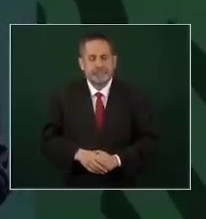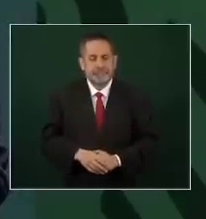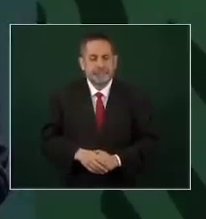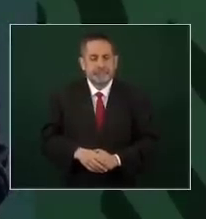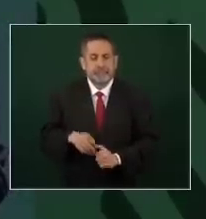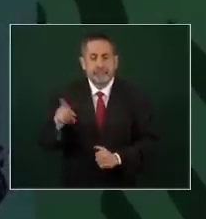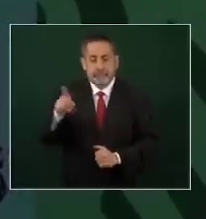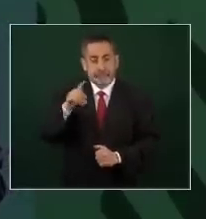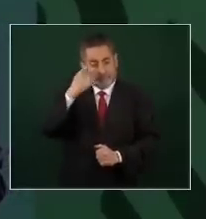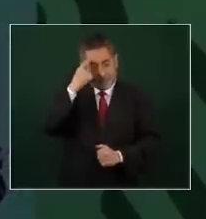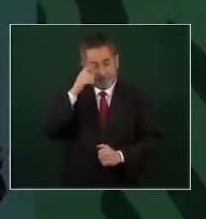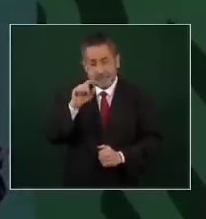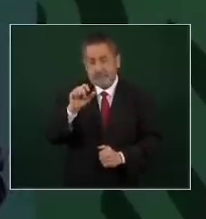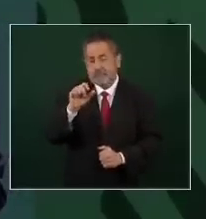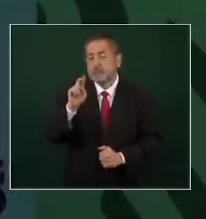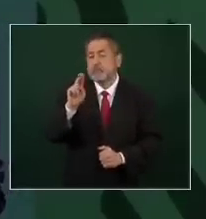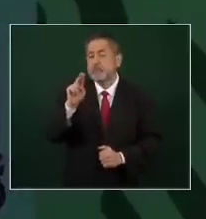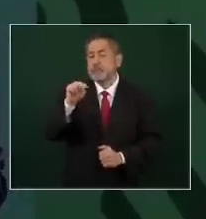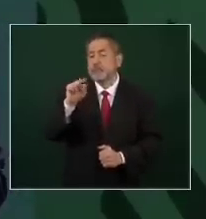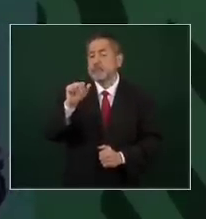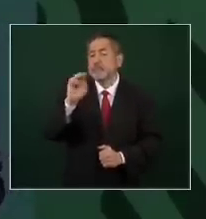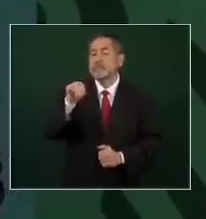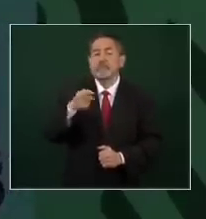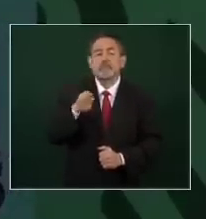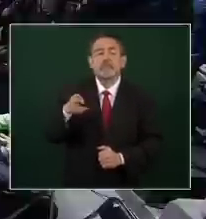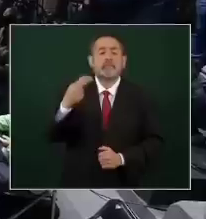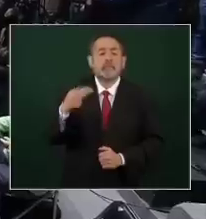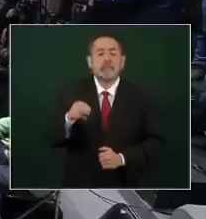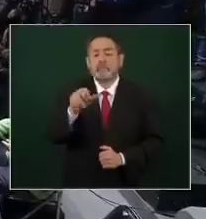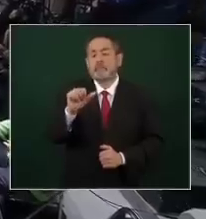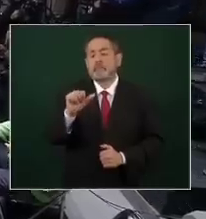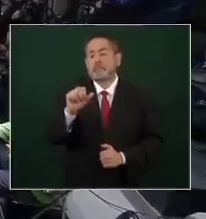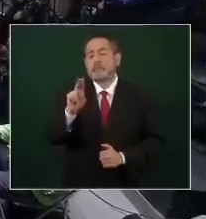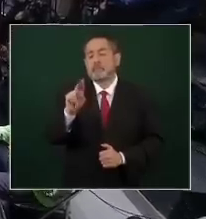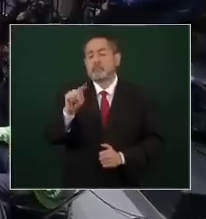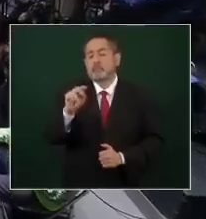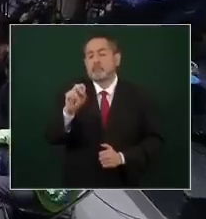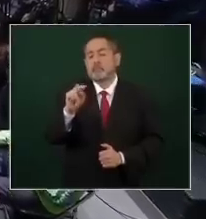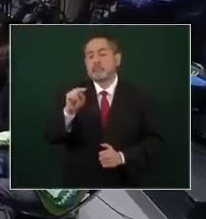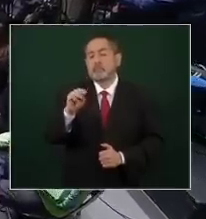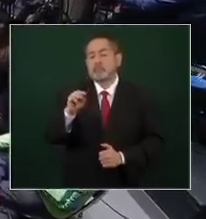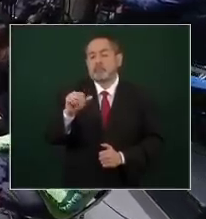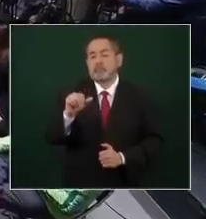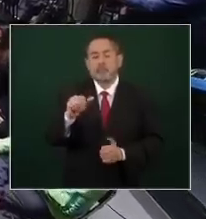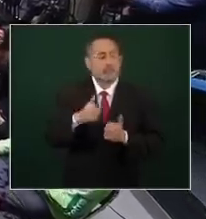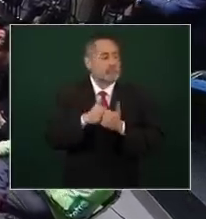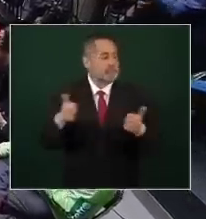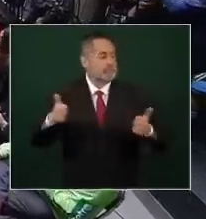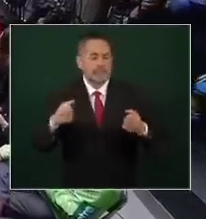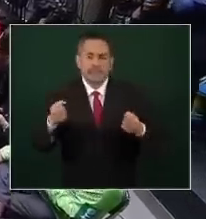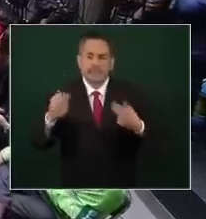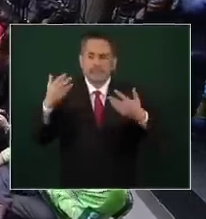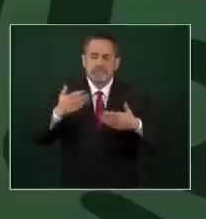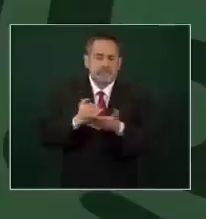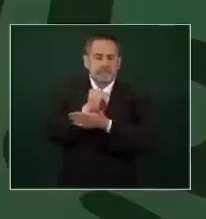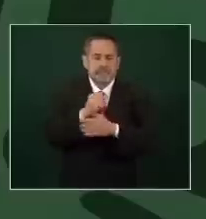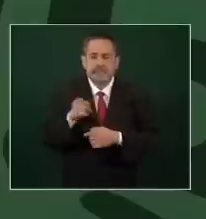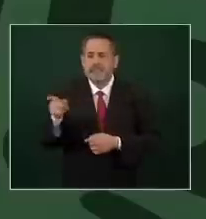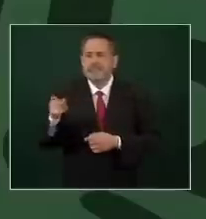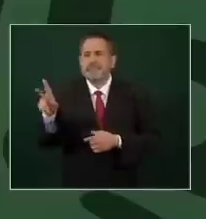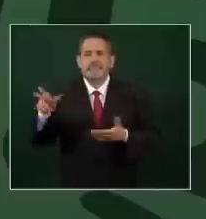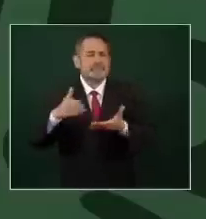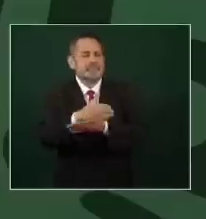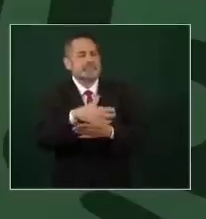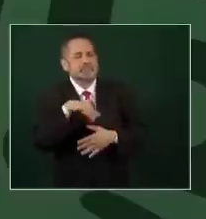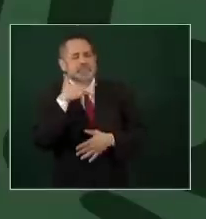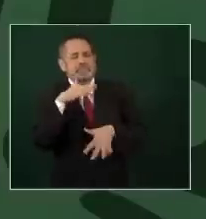Autónoma que hagan valer la autonomía que no estén haciendo politiquería